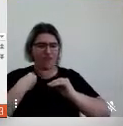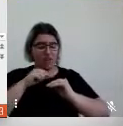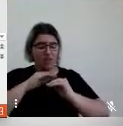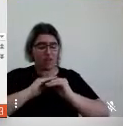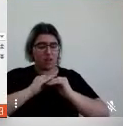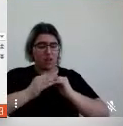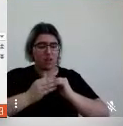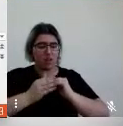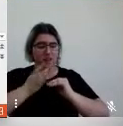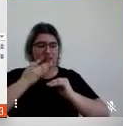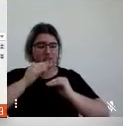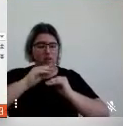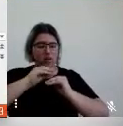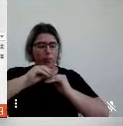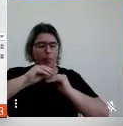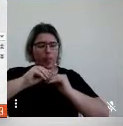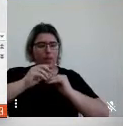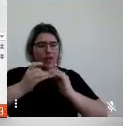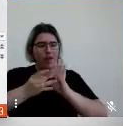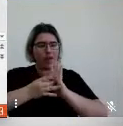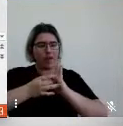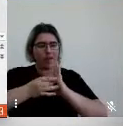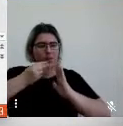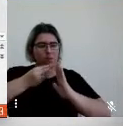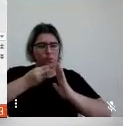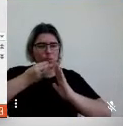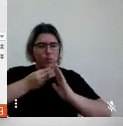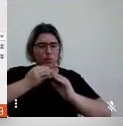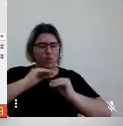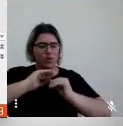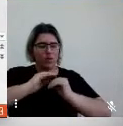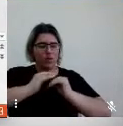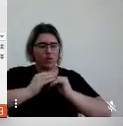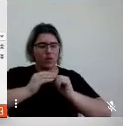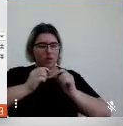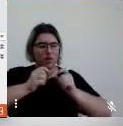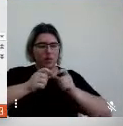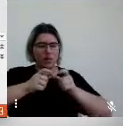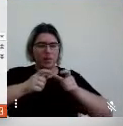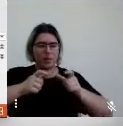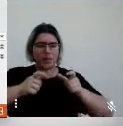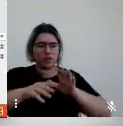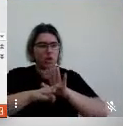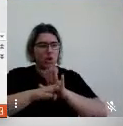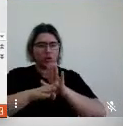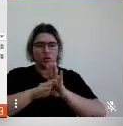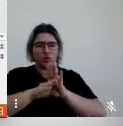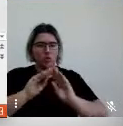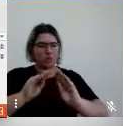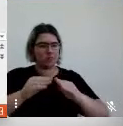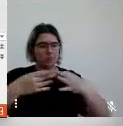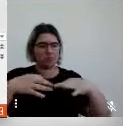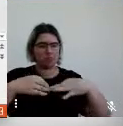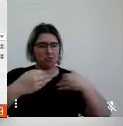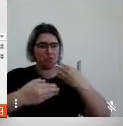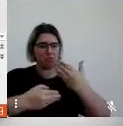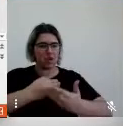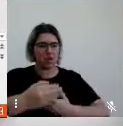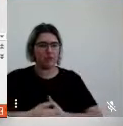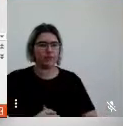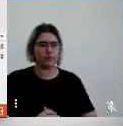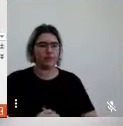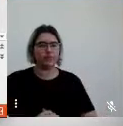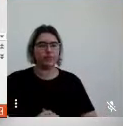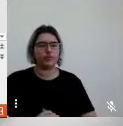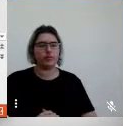las bacterias van a seguir creciendo, van a poder alimentarse y van a estar en su hábitat. Y por otro lado está la